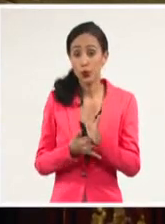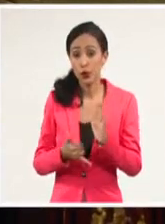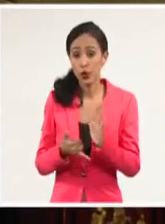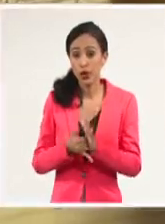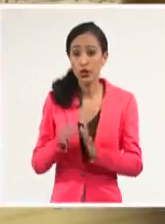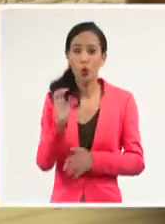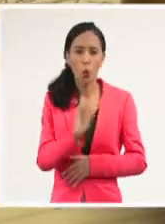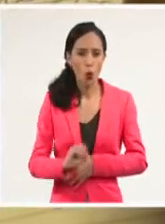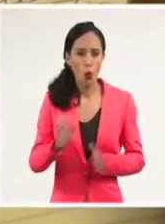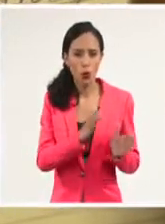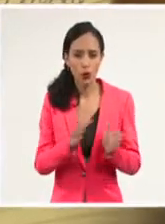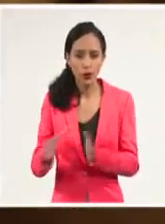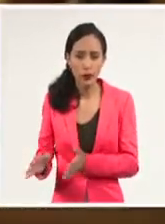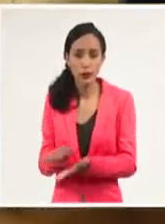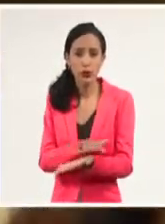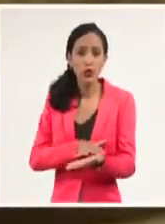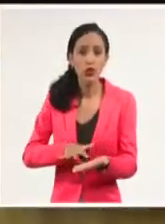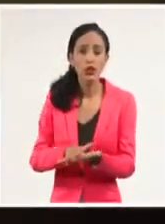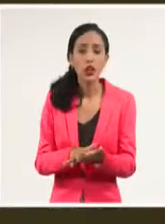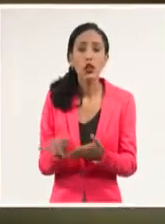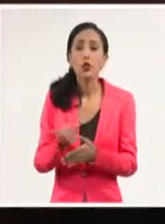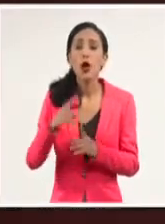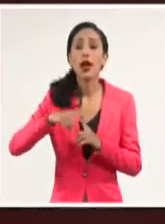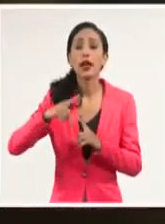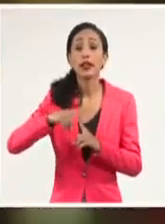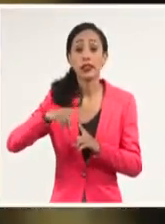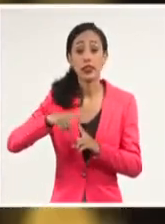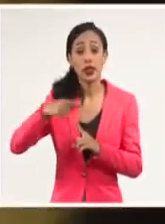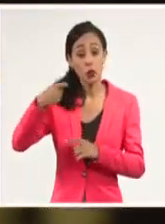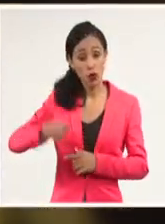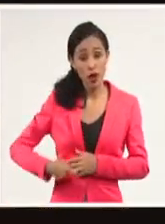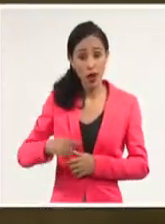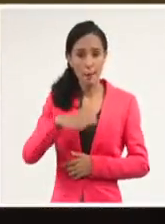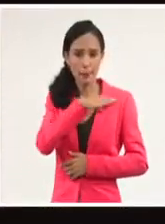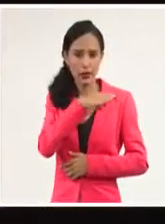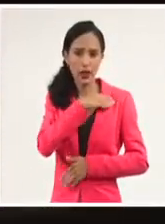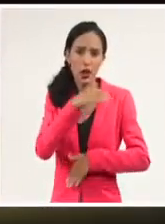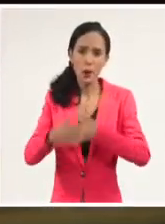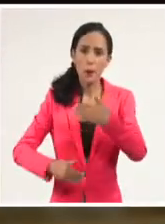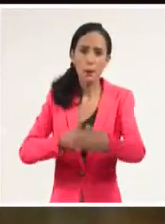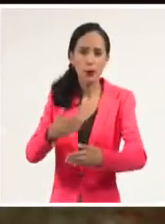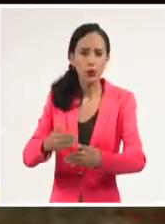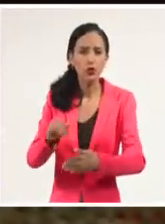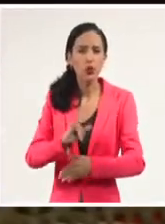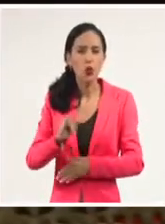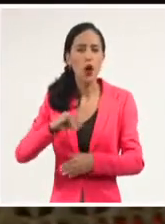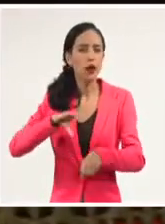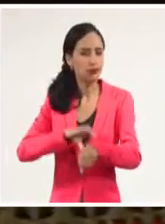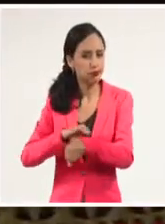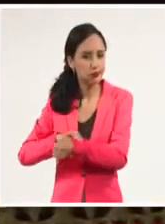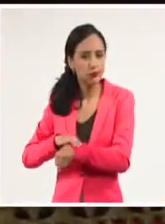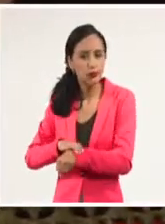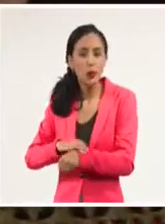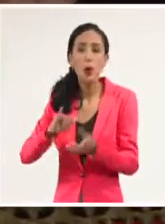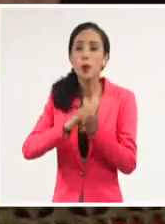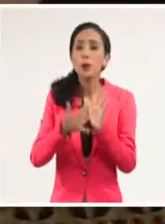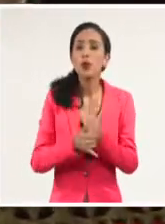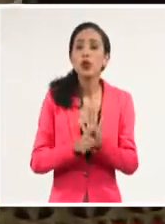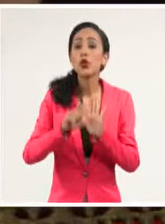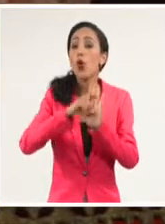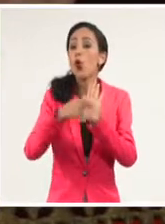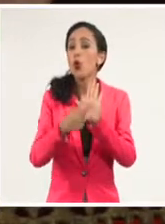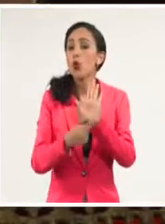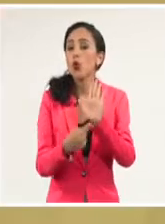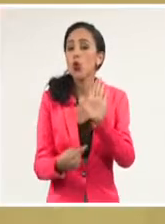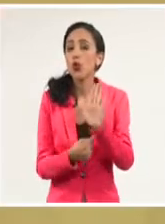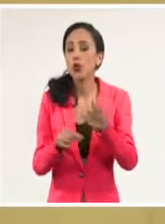ordenamiento territorial y urbano, la de los tribunales militares, procesos penales y el proyecto de Código de las Familias. Se